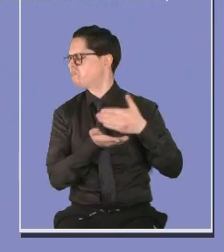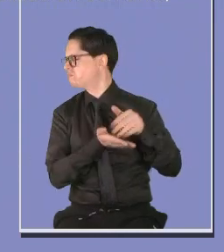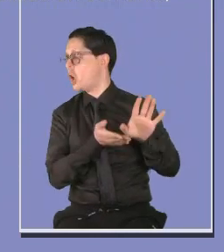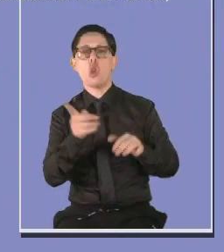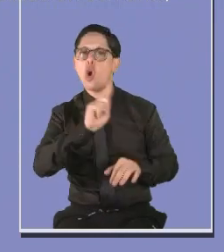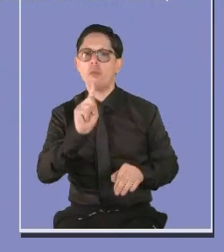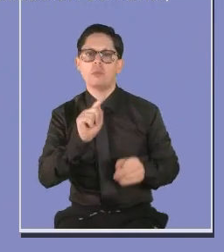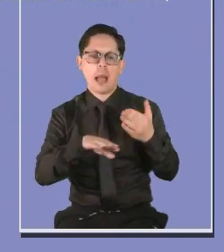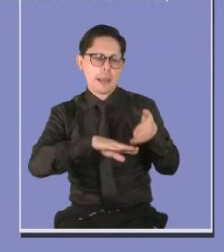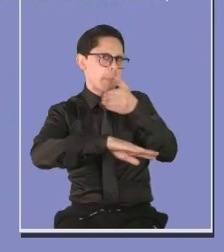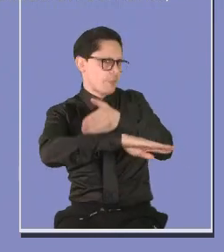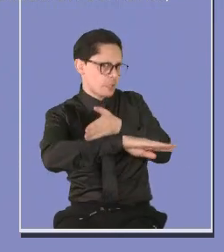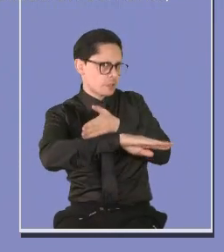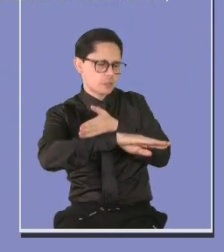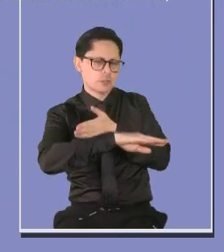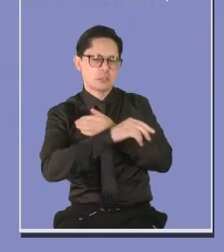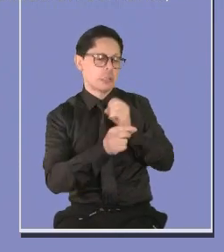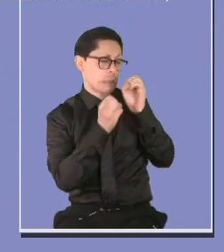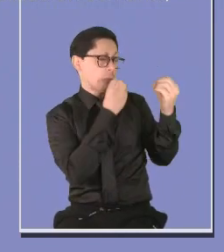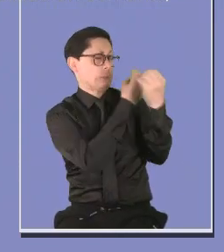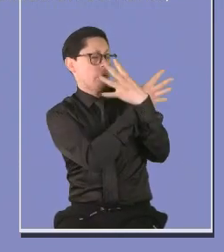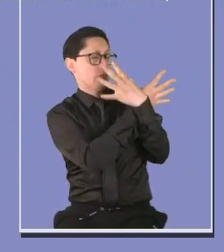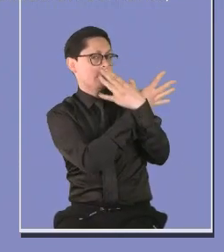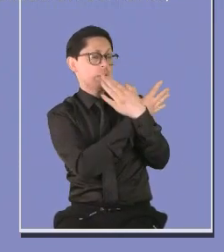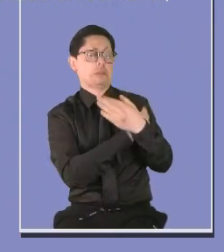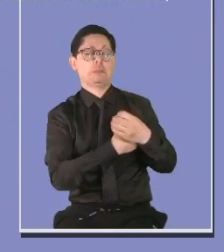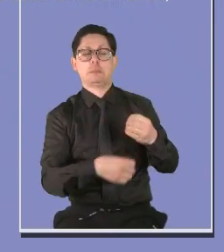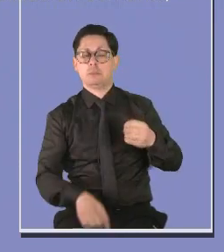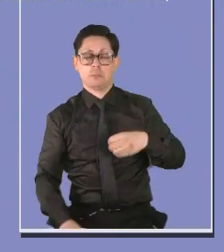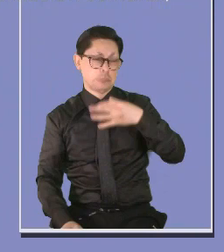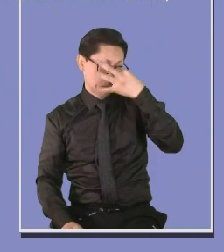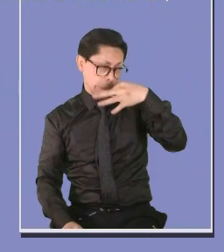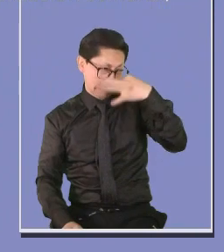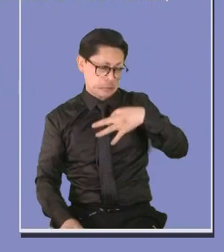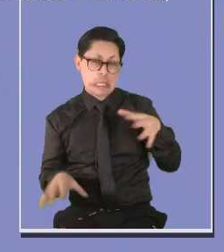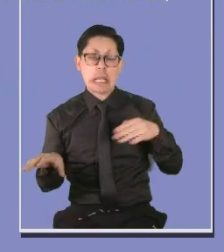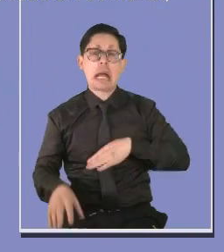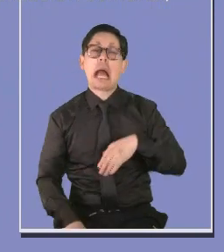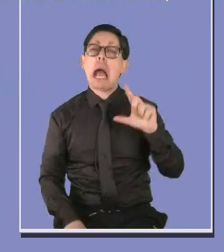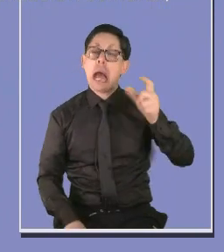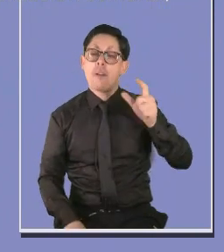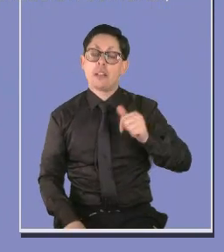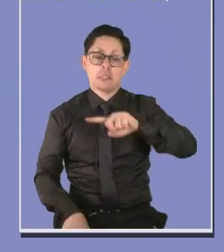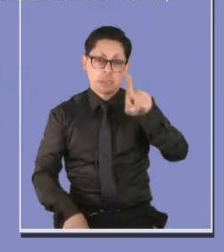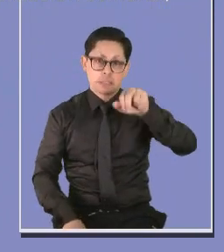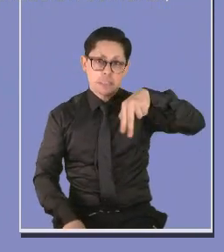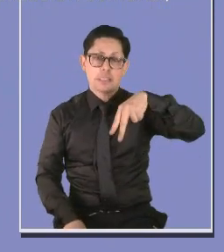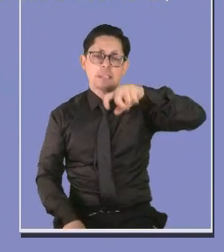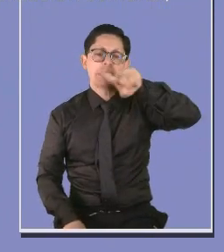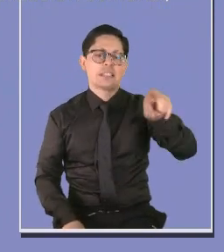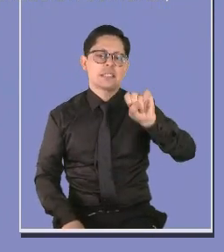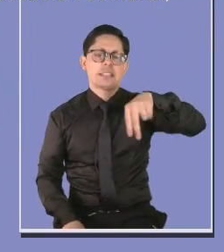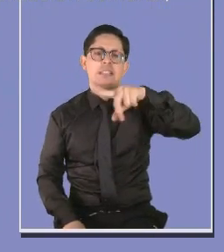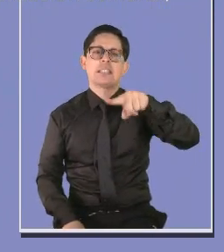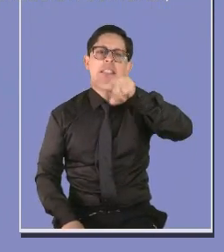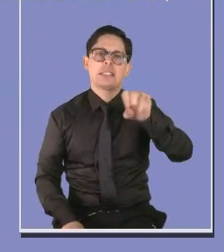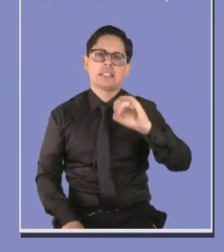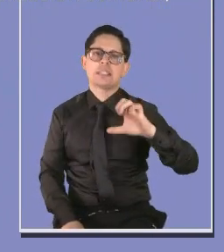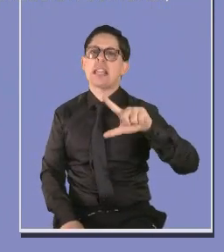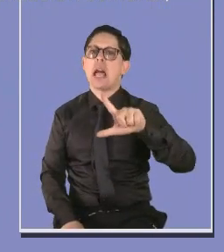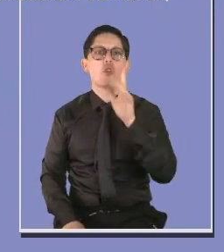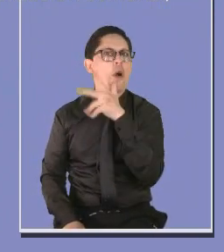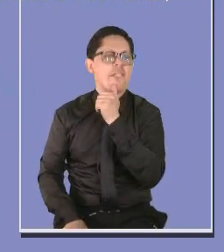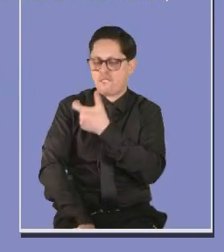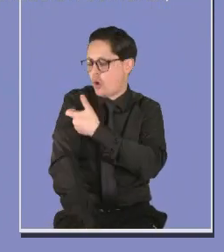el riesgo de enfermar y de enfermar gravemente queremos recordarle que el virus respiratorio esencial no tiene vacuna y puede causar